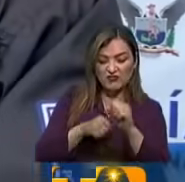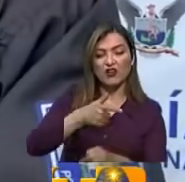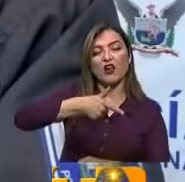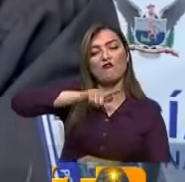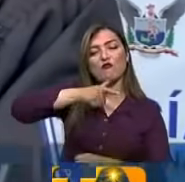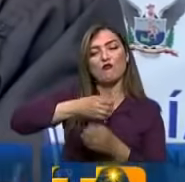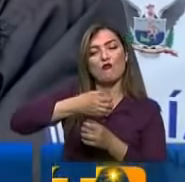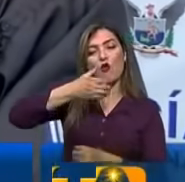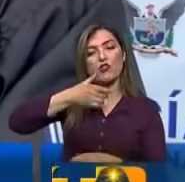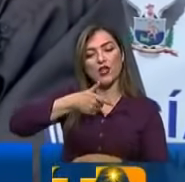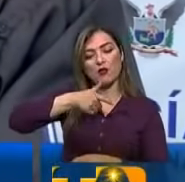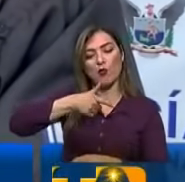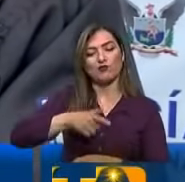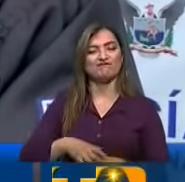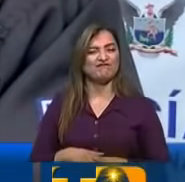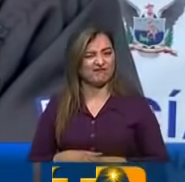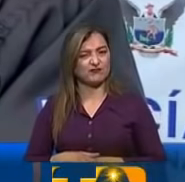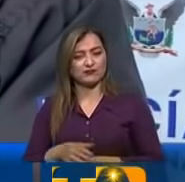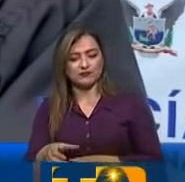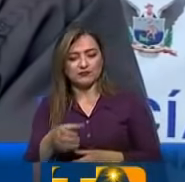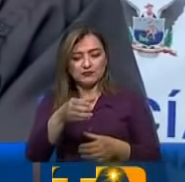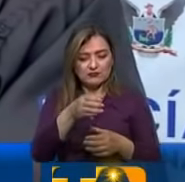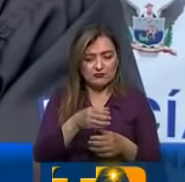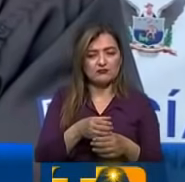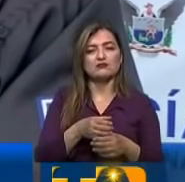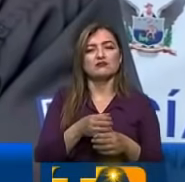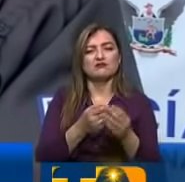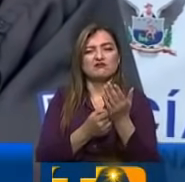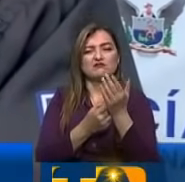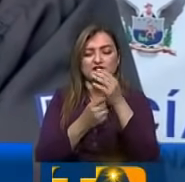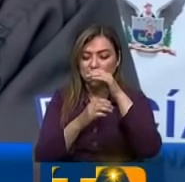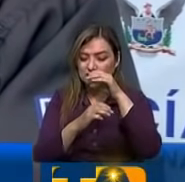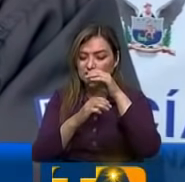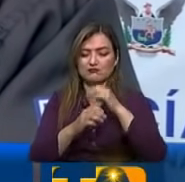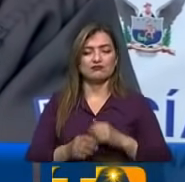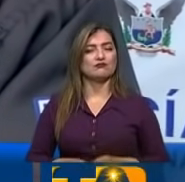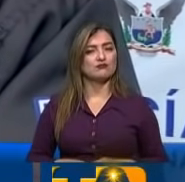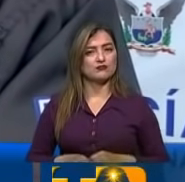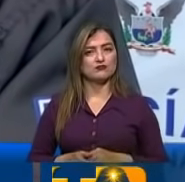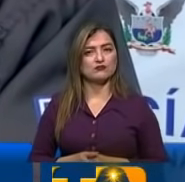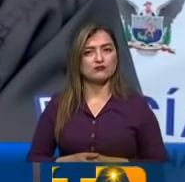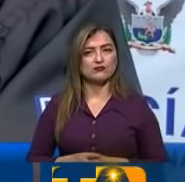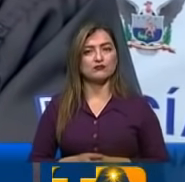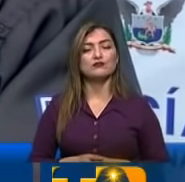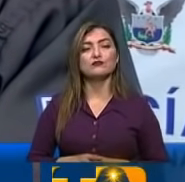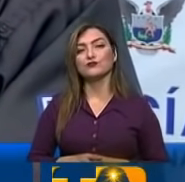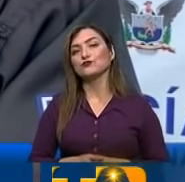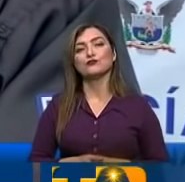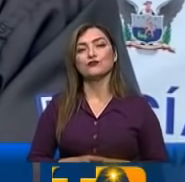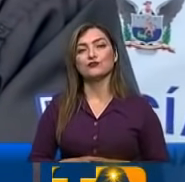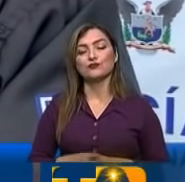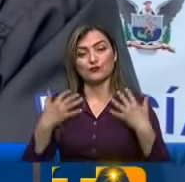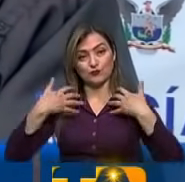los ciudadanos. También se le recogió dentro de los indicios para proceder a los análisis. Y también de cada uno